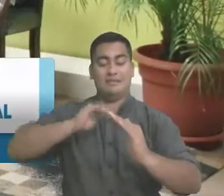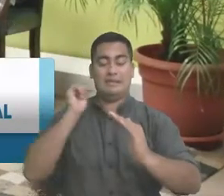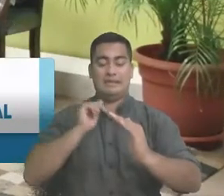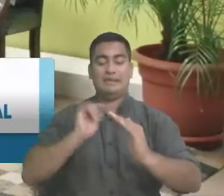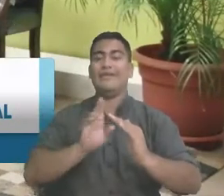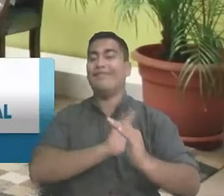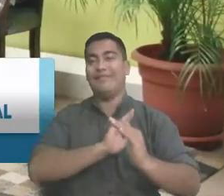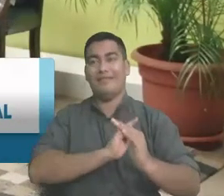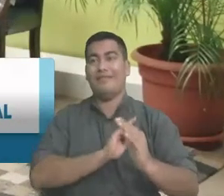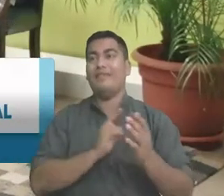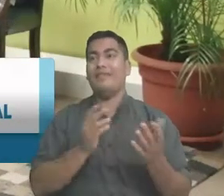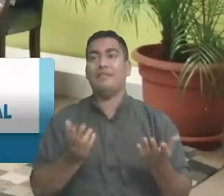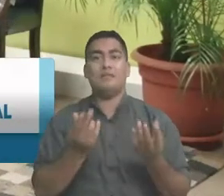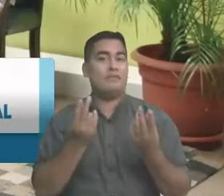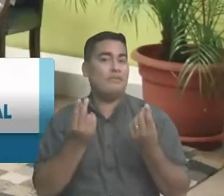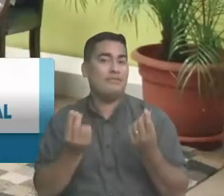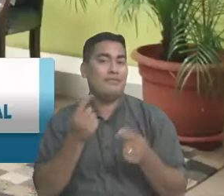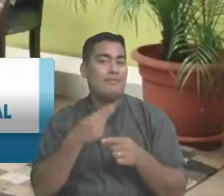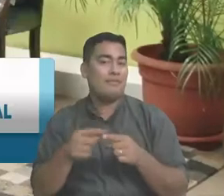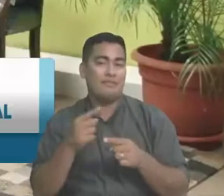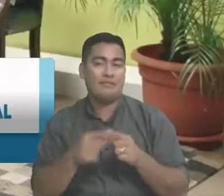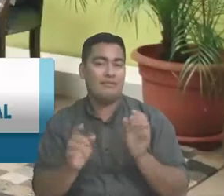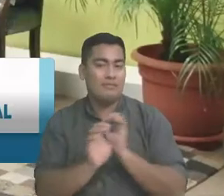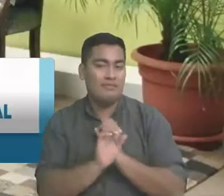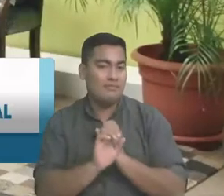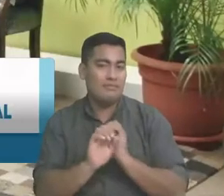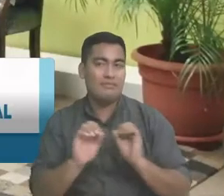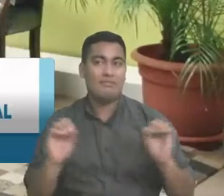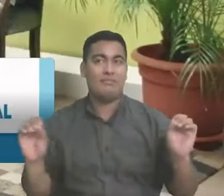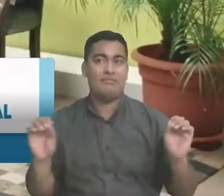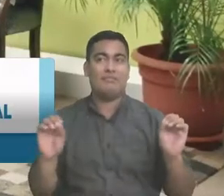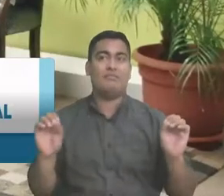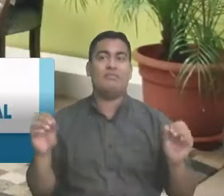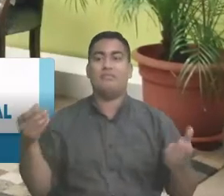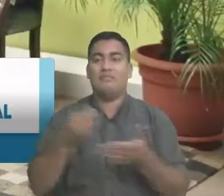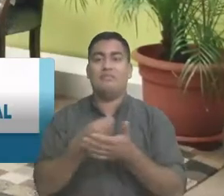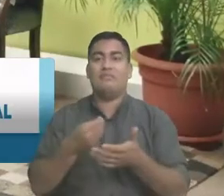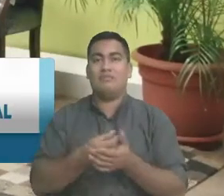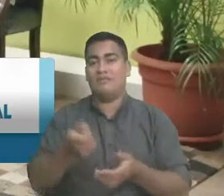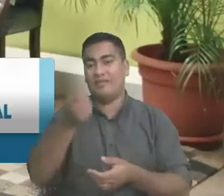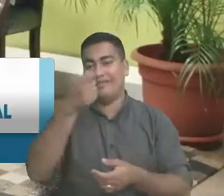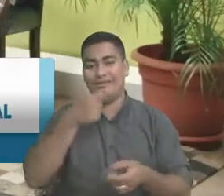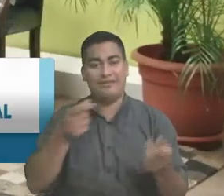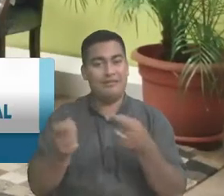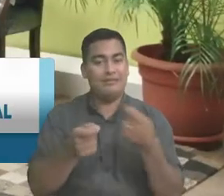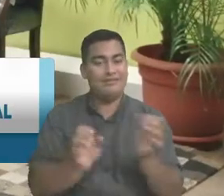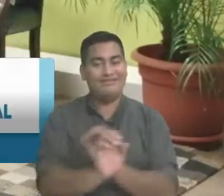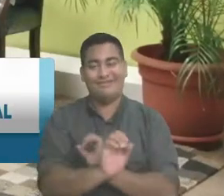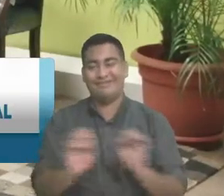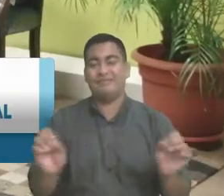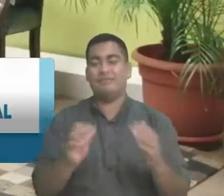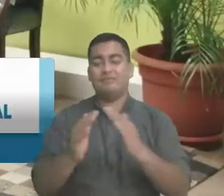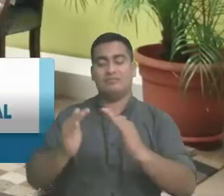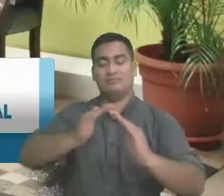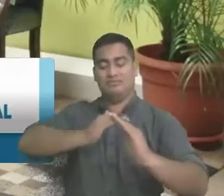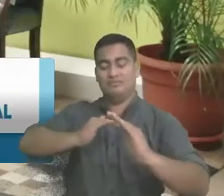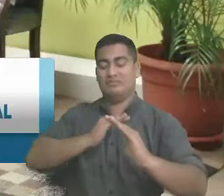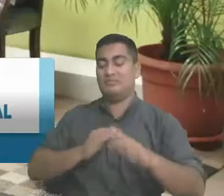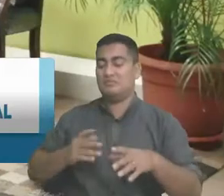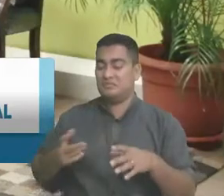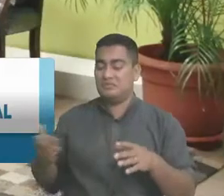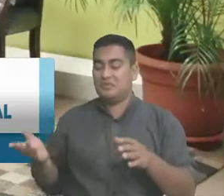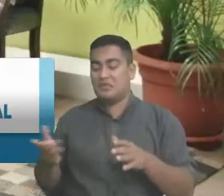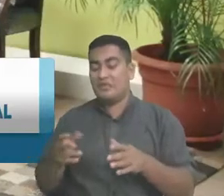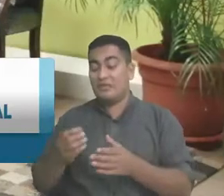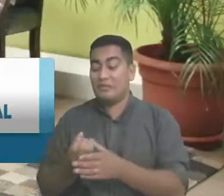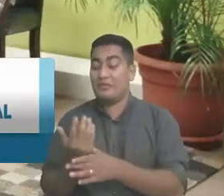no tiene costo, porque no vas a pagar en la pulpería, en la farmacia, ni nada de eso. Yo solo vas al patio, cortas y